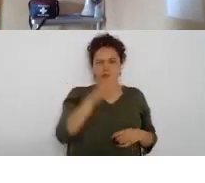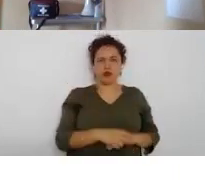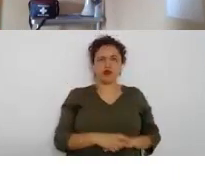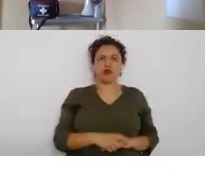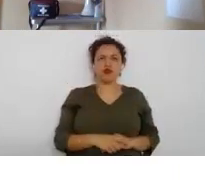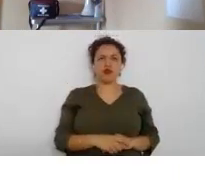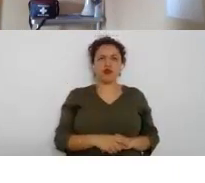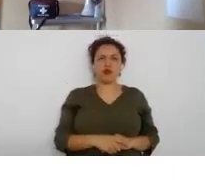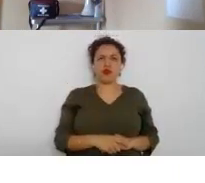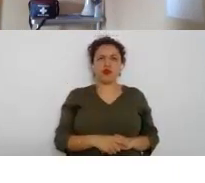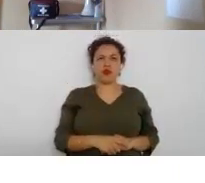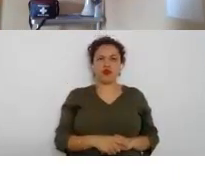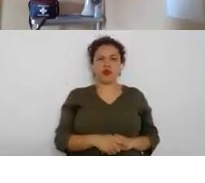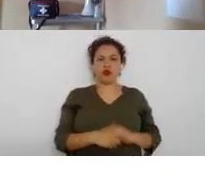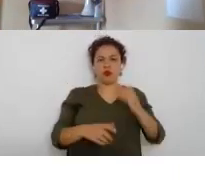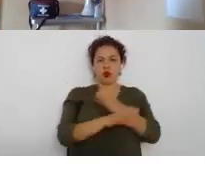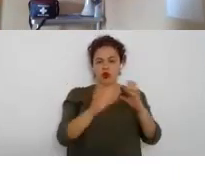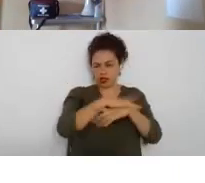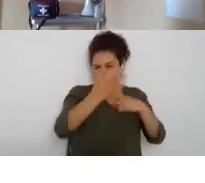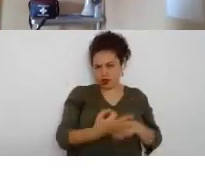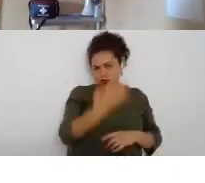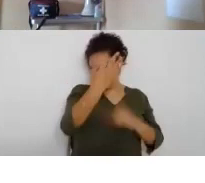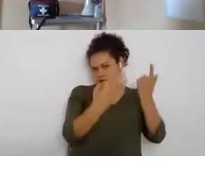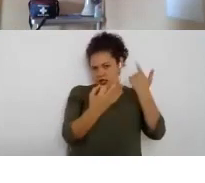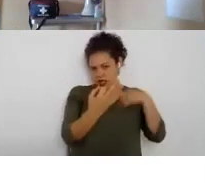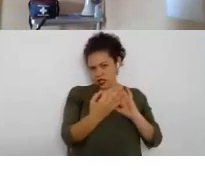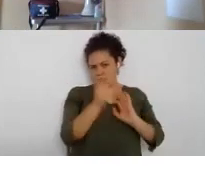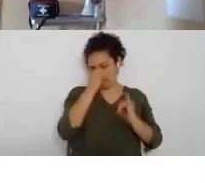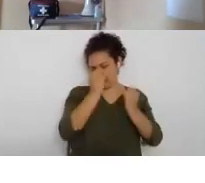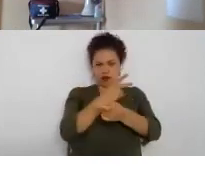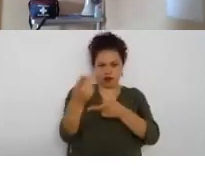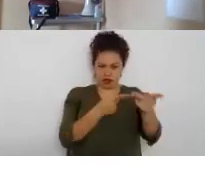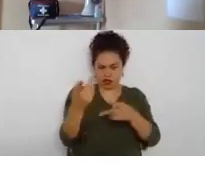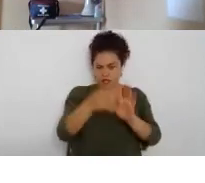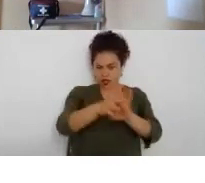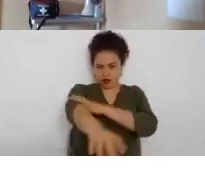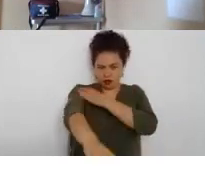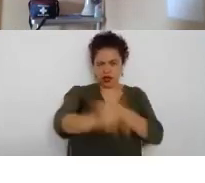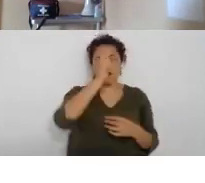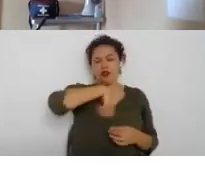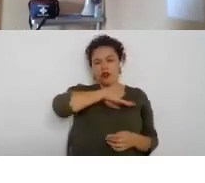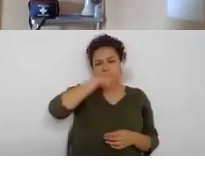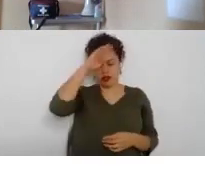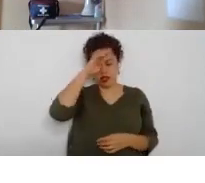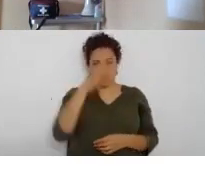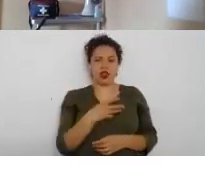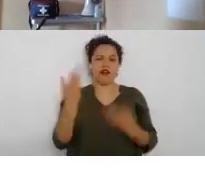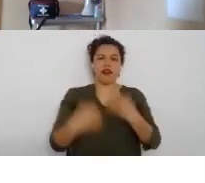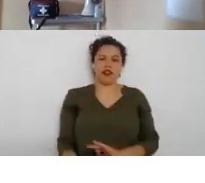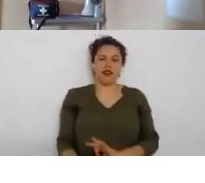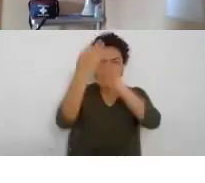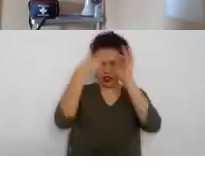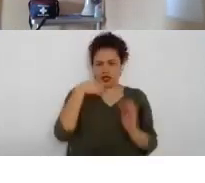Anterior y de posterior. frente y la parte de atrás, lo mismo va a ocurrir con los brazos y piernas. Vamos a considerar que la parte de enfrente equivale